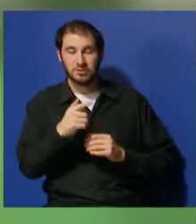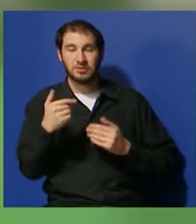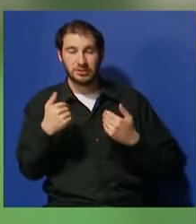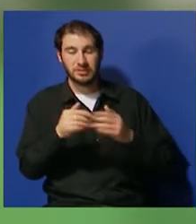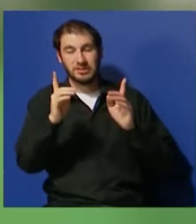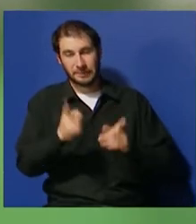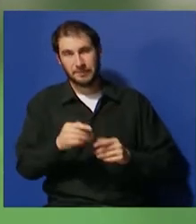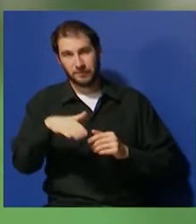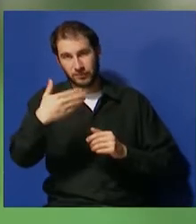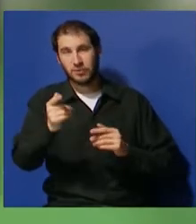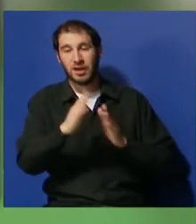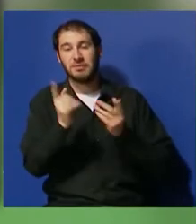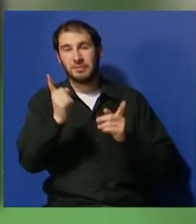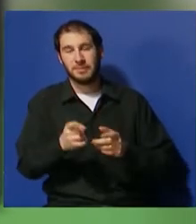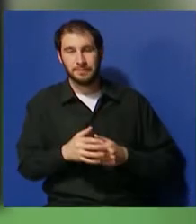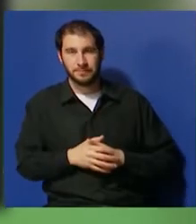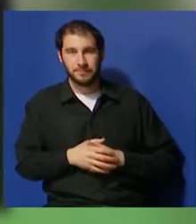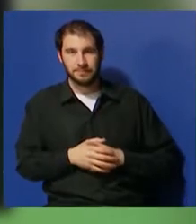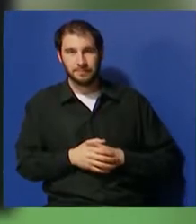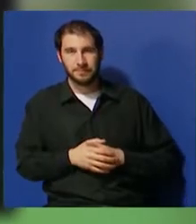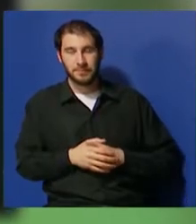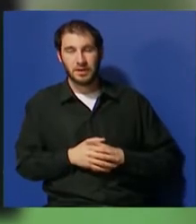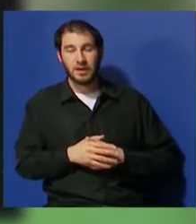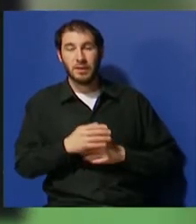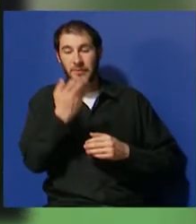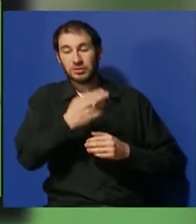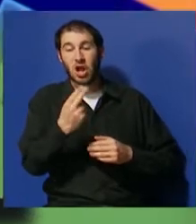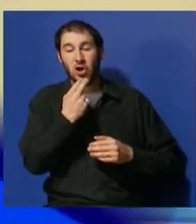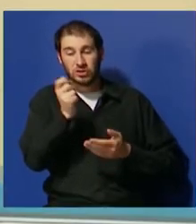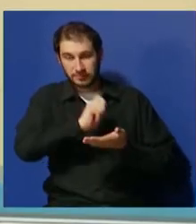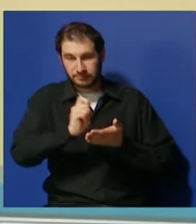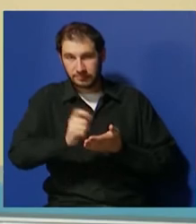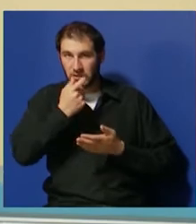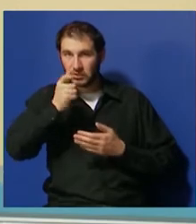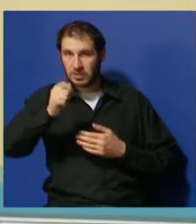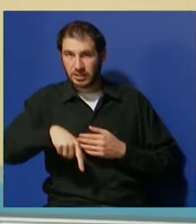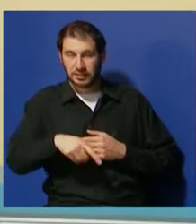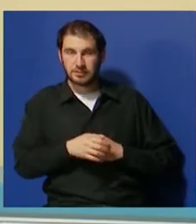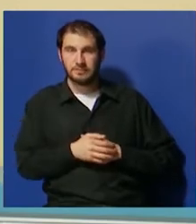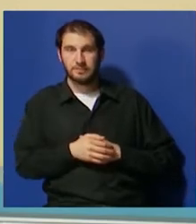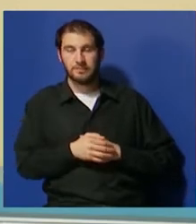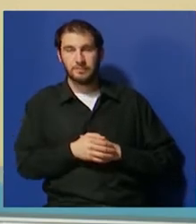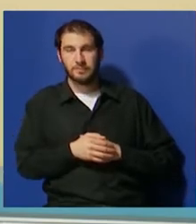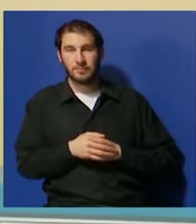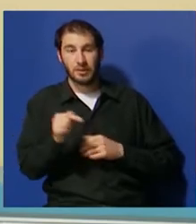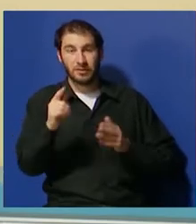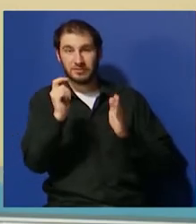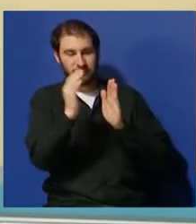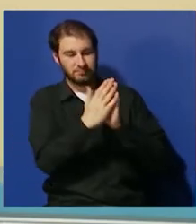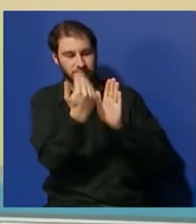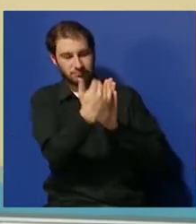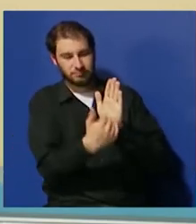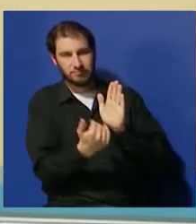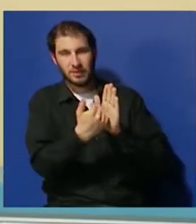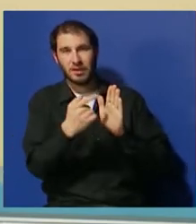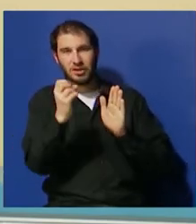lanzaremos futuros libros en común. Bueno, 11 escritores mendocinos. Vamos a ver, los tenés en la tapa, seguramente no